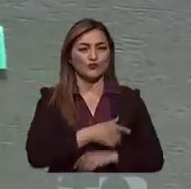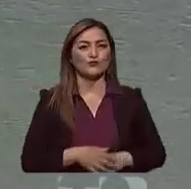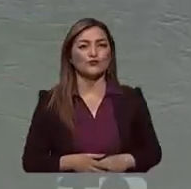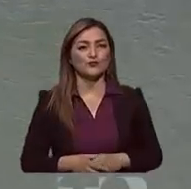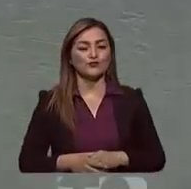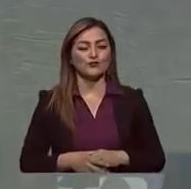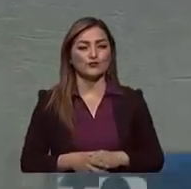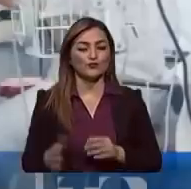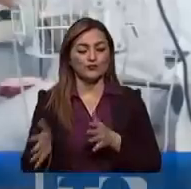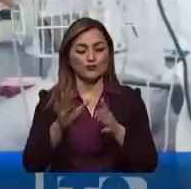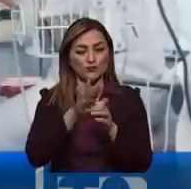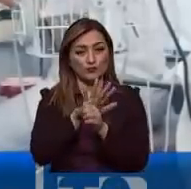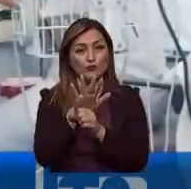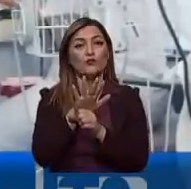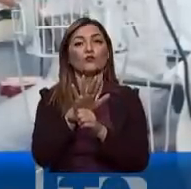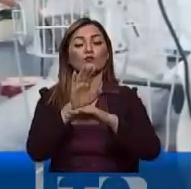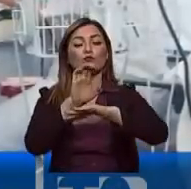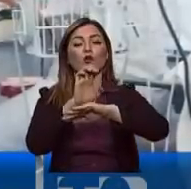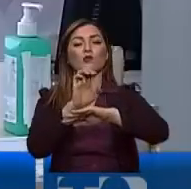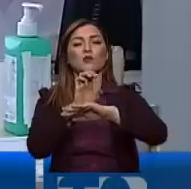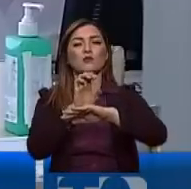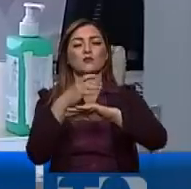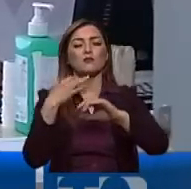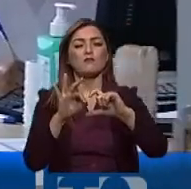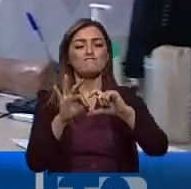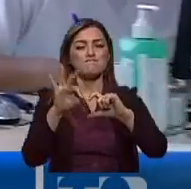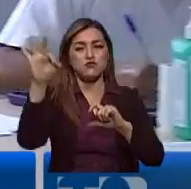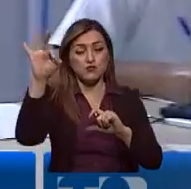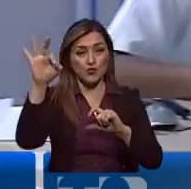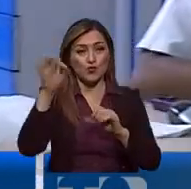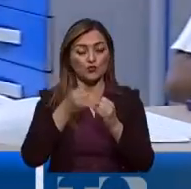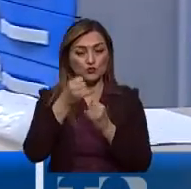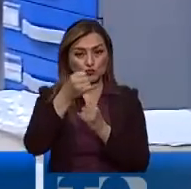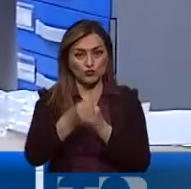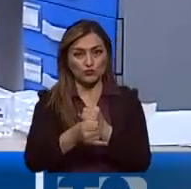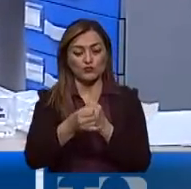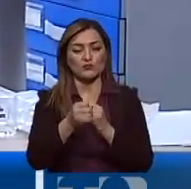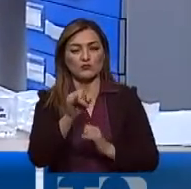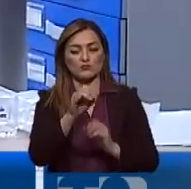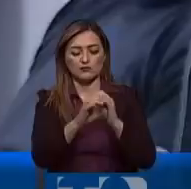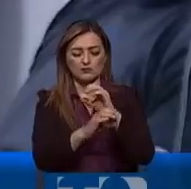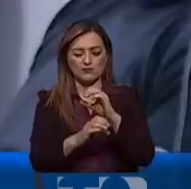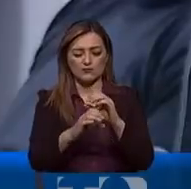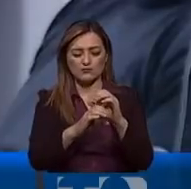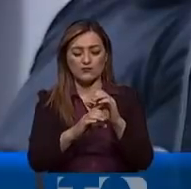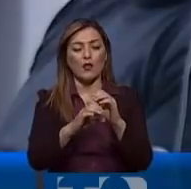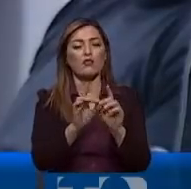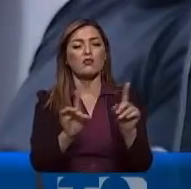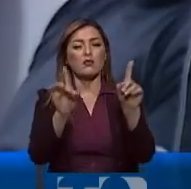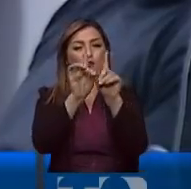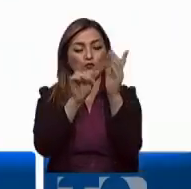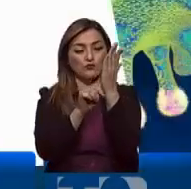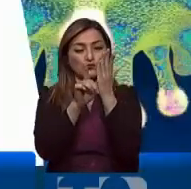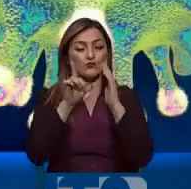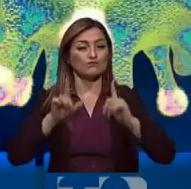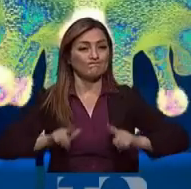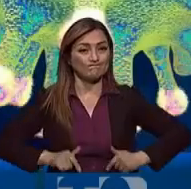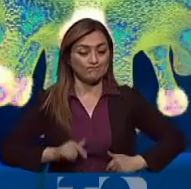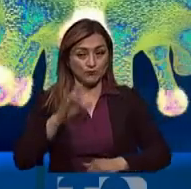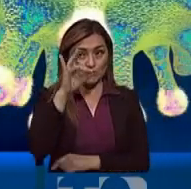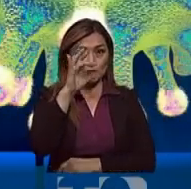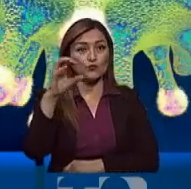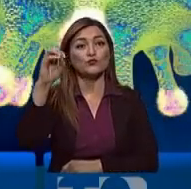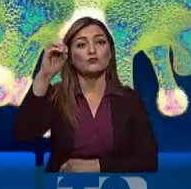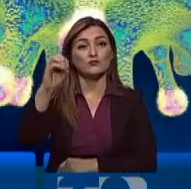los casos de kobe 19 en el país se dispararon según las últimas secuenciación es realizadas por el ministerio de salud al momento el 80